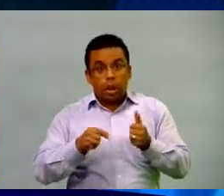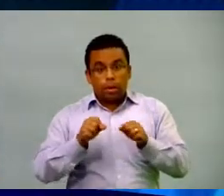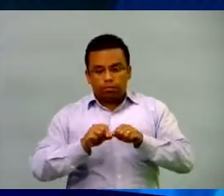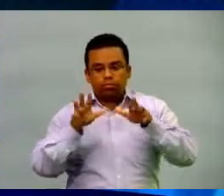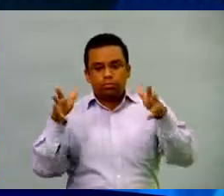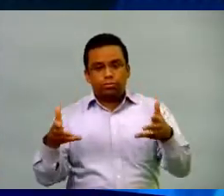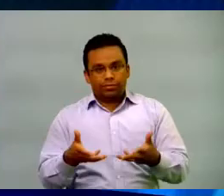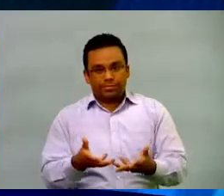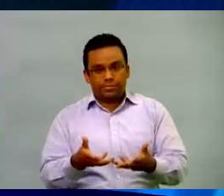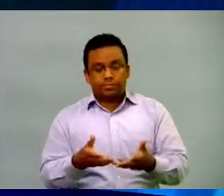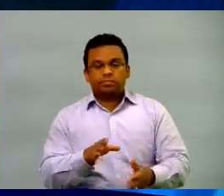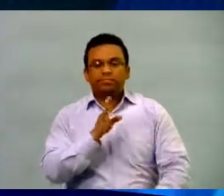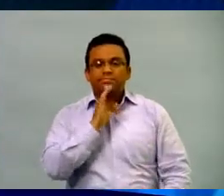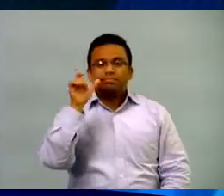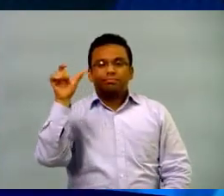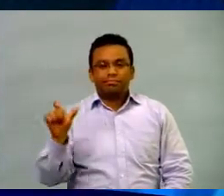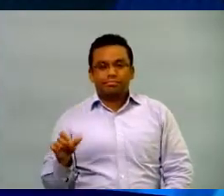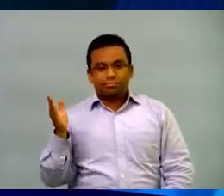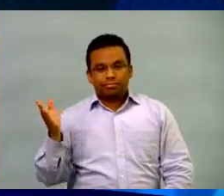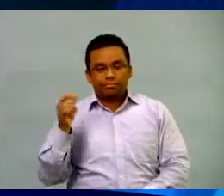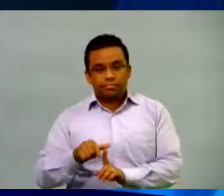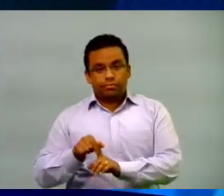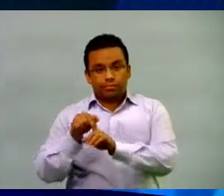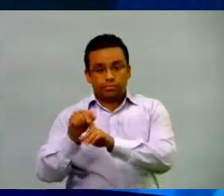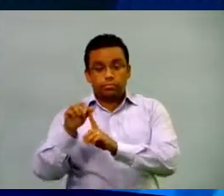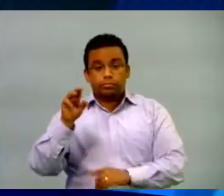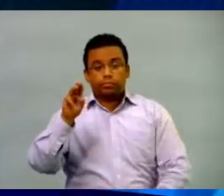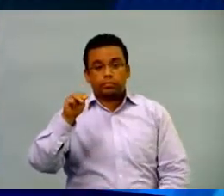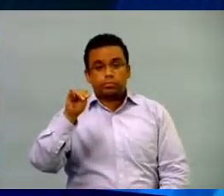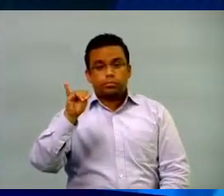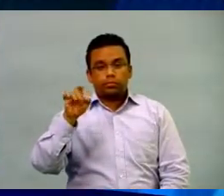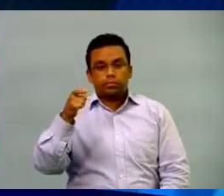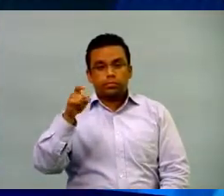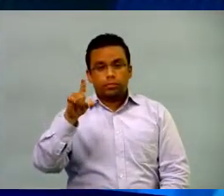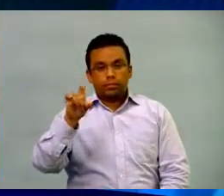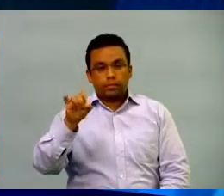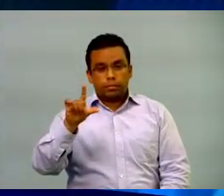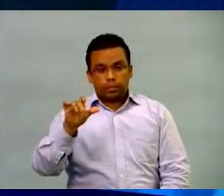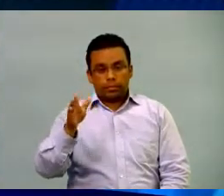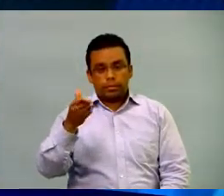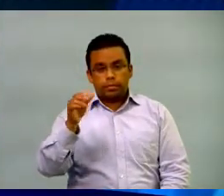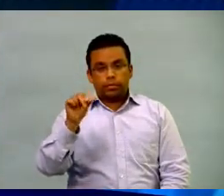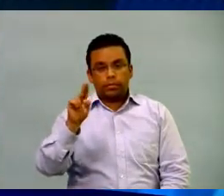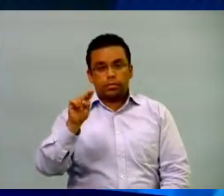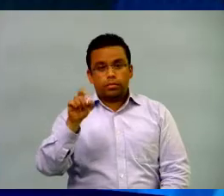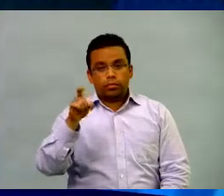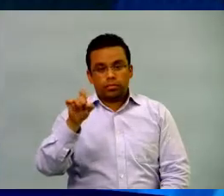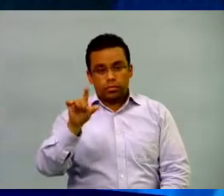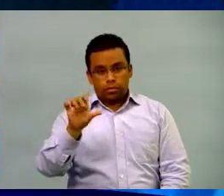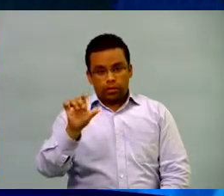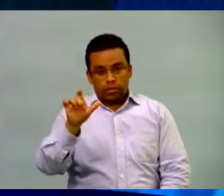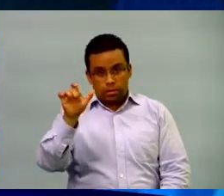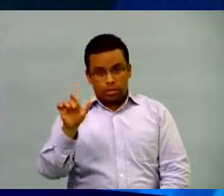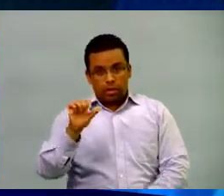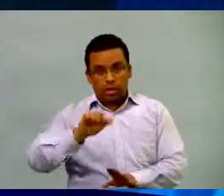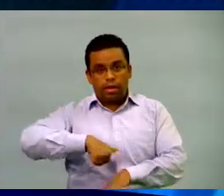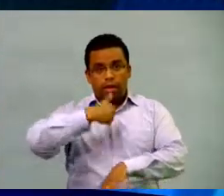un invitado muy especial, se trata de Miguel Ángel Amortegui, él es el gerente académico de RENATA. Miguel